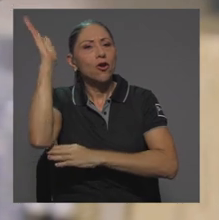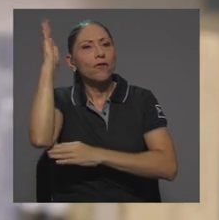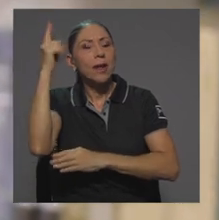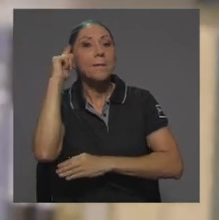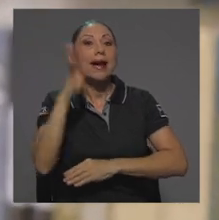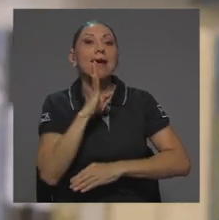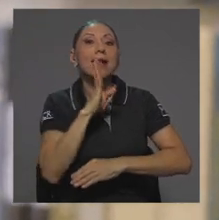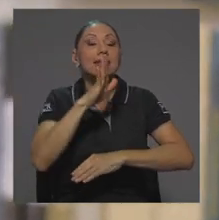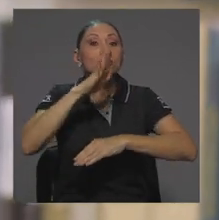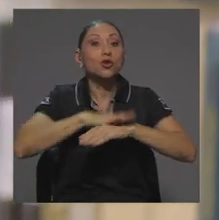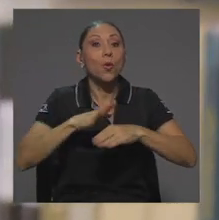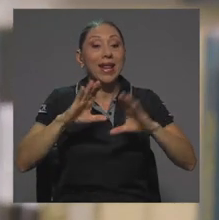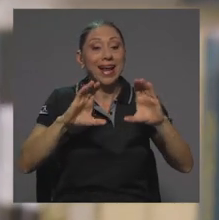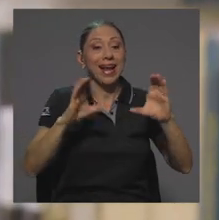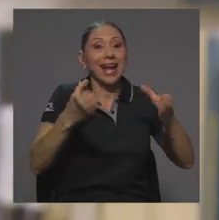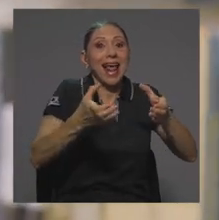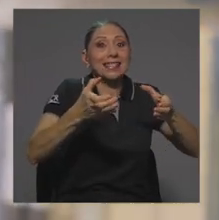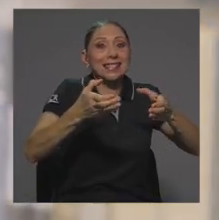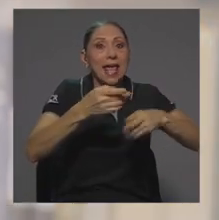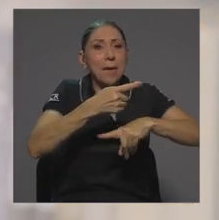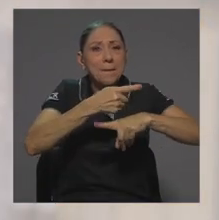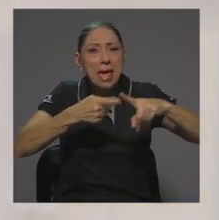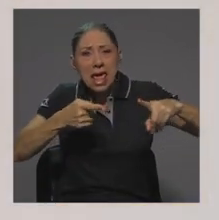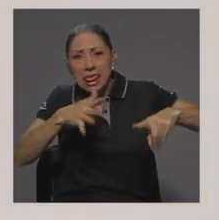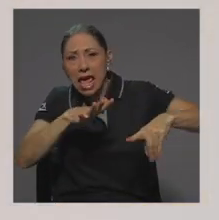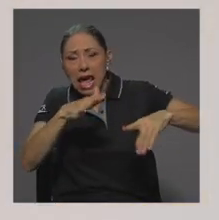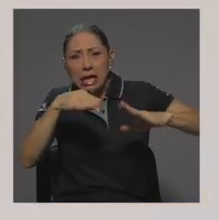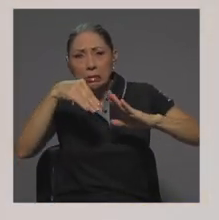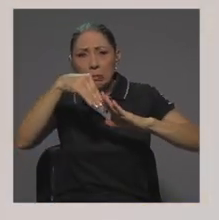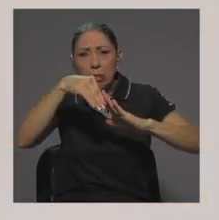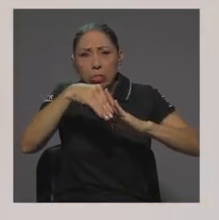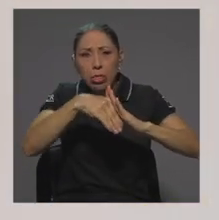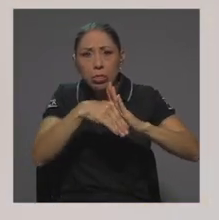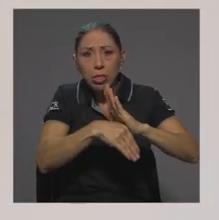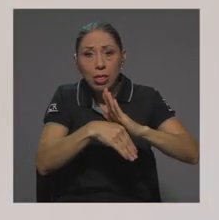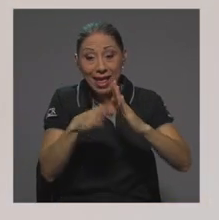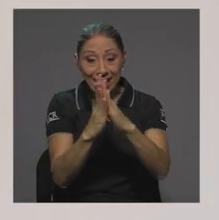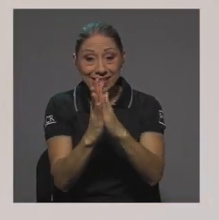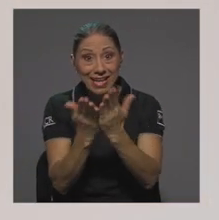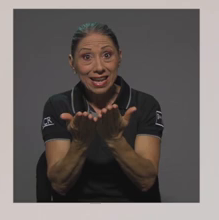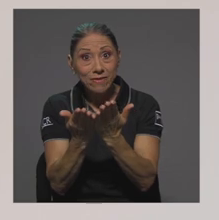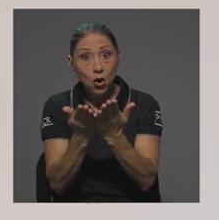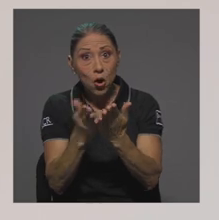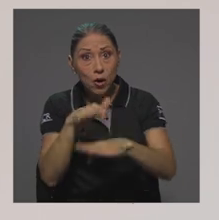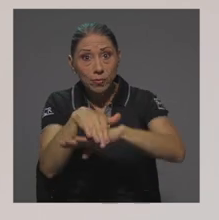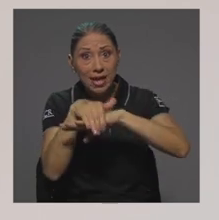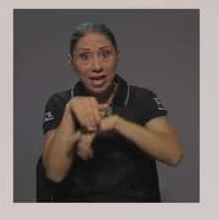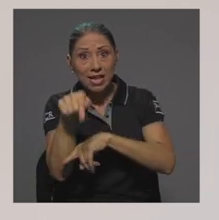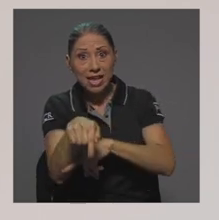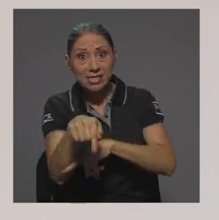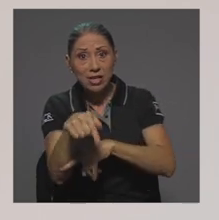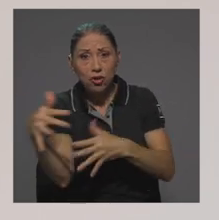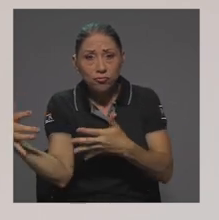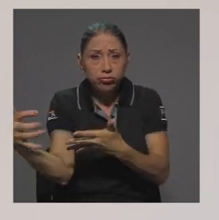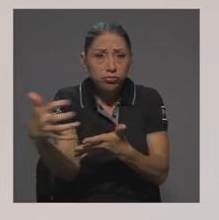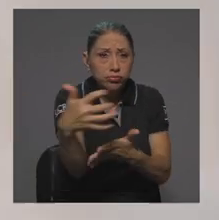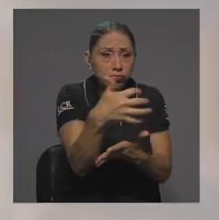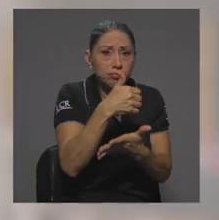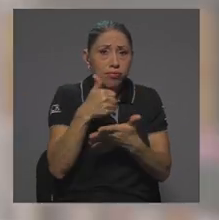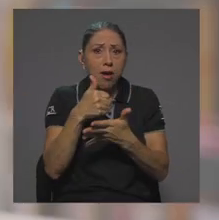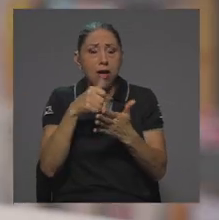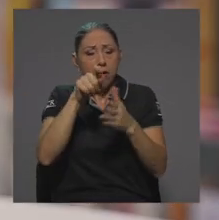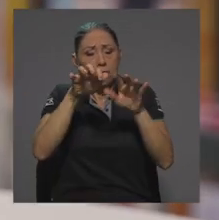de la clase media y su continuo declive. Este volumen, en idioma inglés, reúne las contribuciones de 9